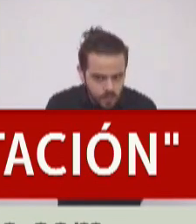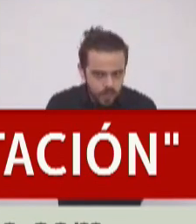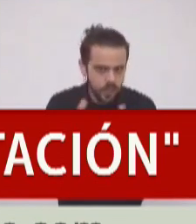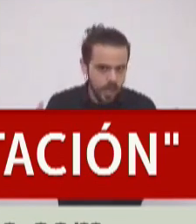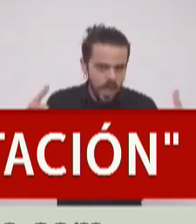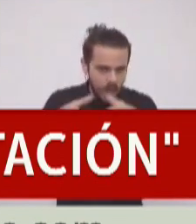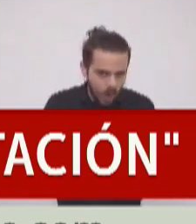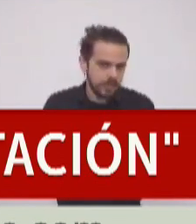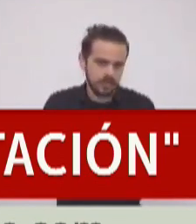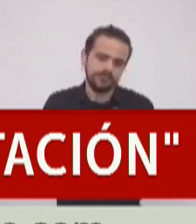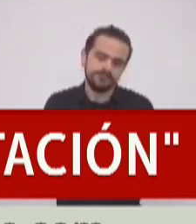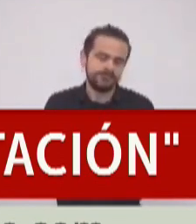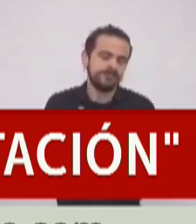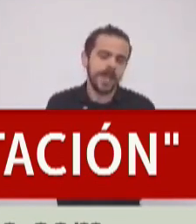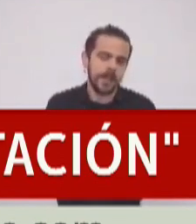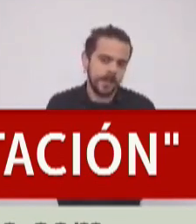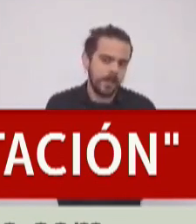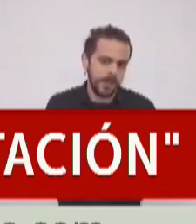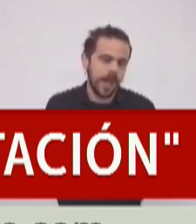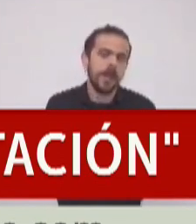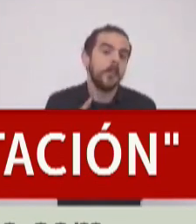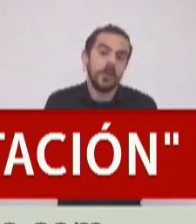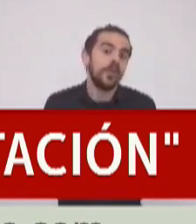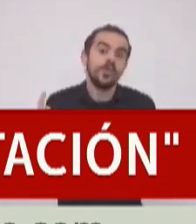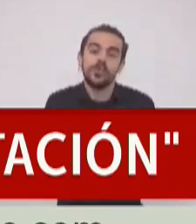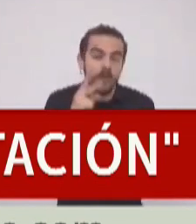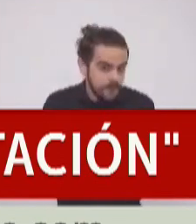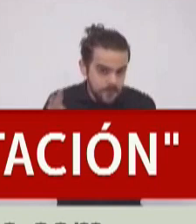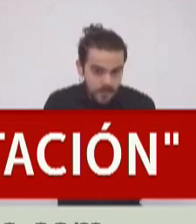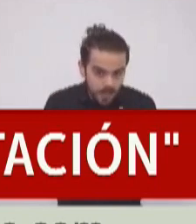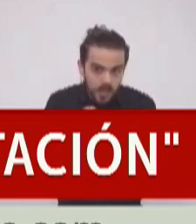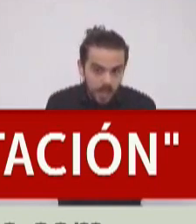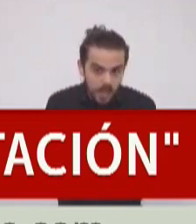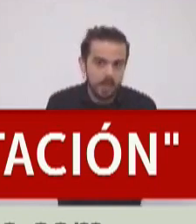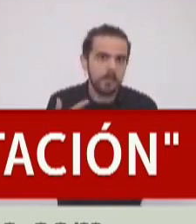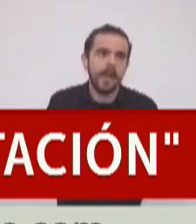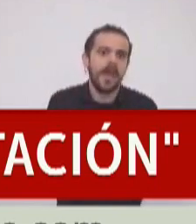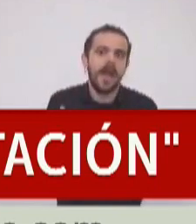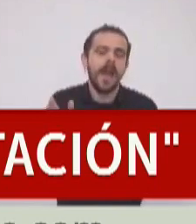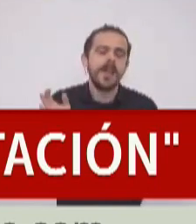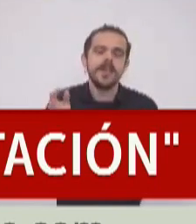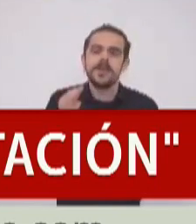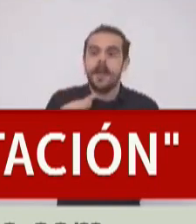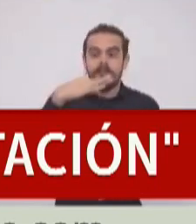poco más, porque justamente lo que queremos es evitar que circule de manera masiva